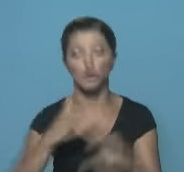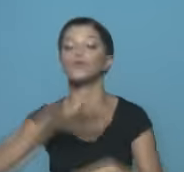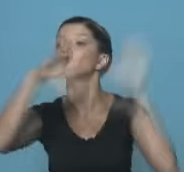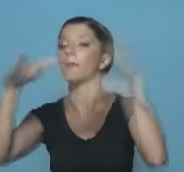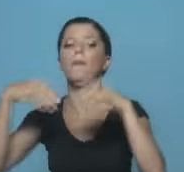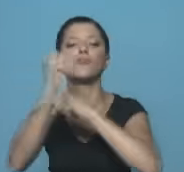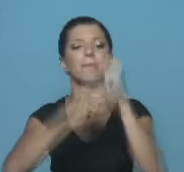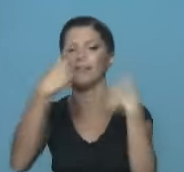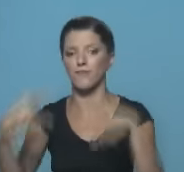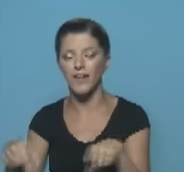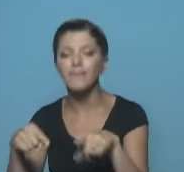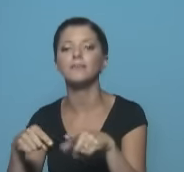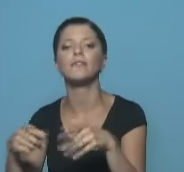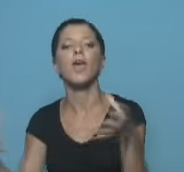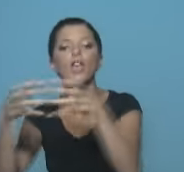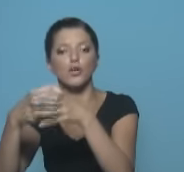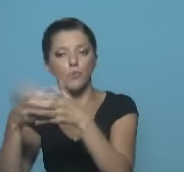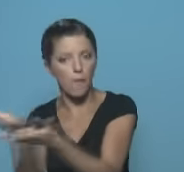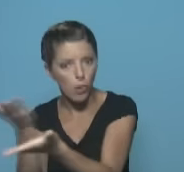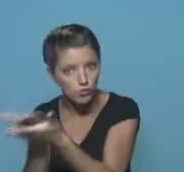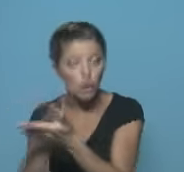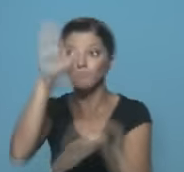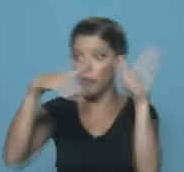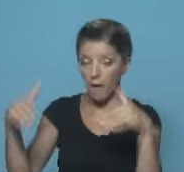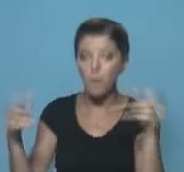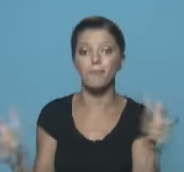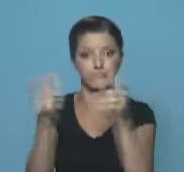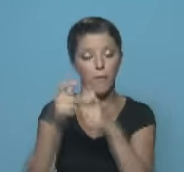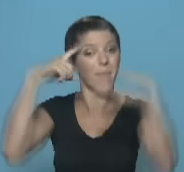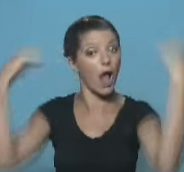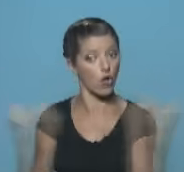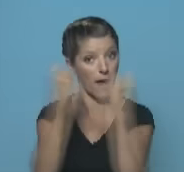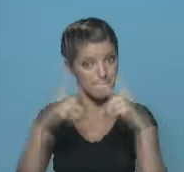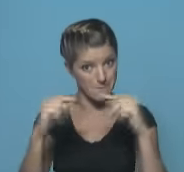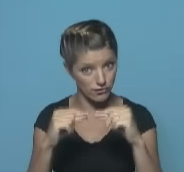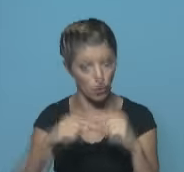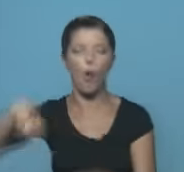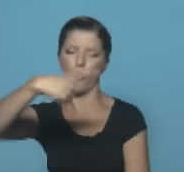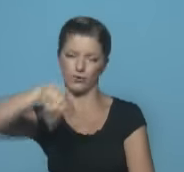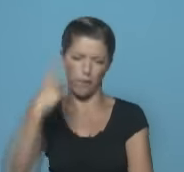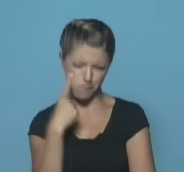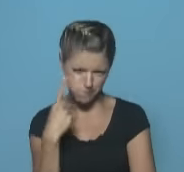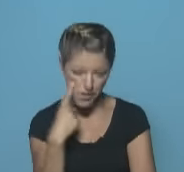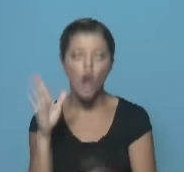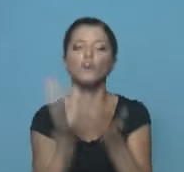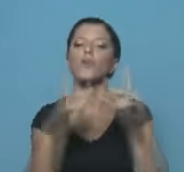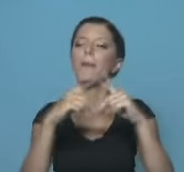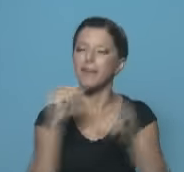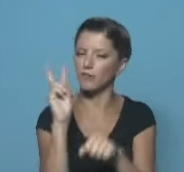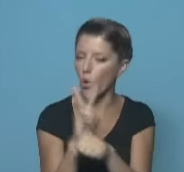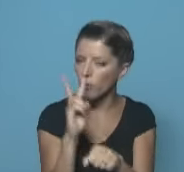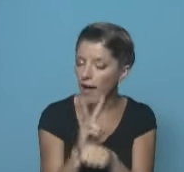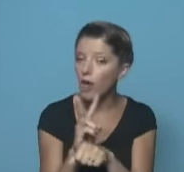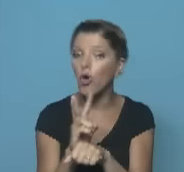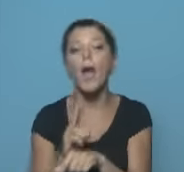y estamos haciendo acuerdos de precios. Bueno, ustedes conocerán, por supuesto, el acuerdo de precios cuidados, el acuerdo de financiamiento con